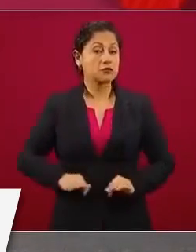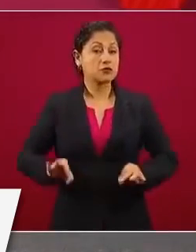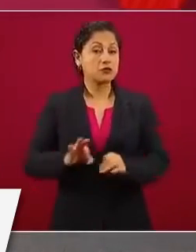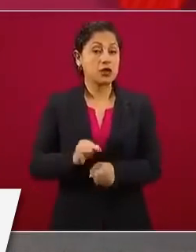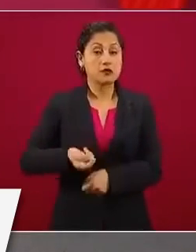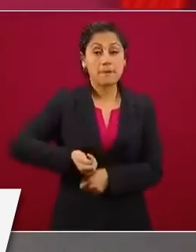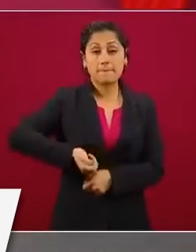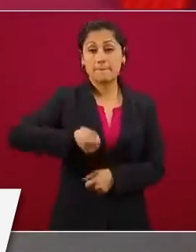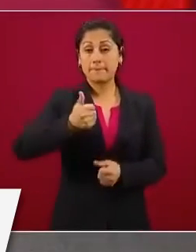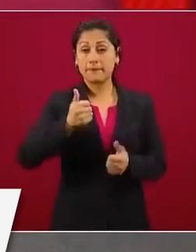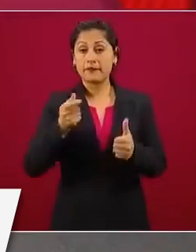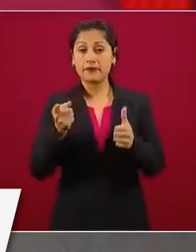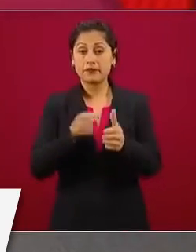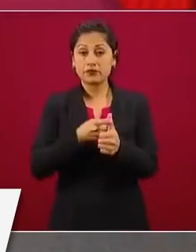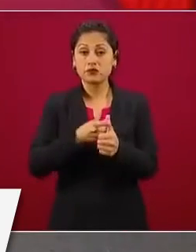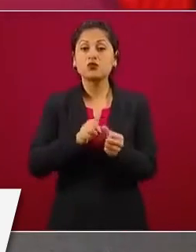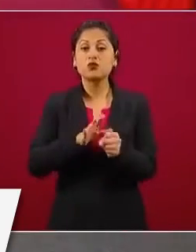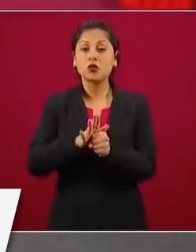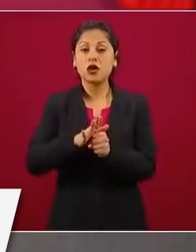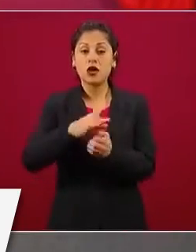es el programa Sembrando Vida.